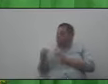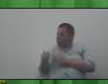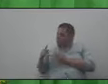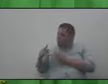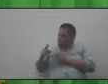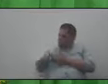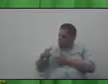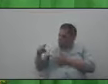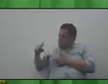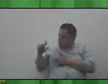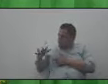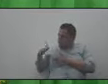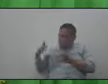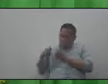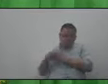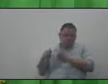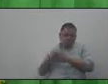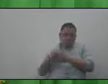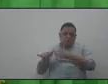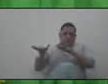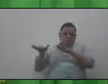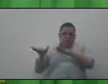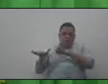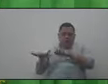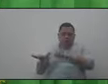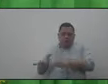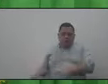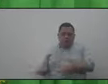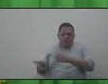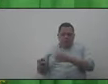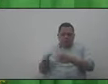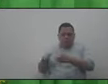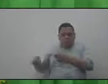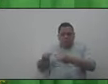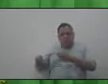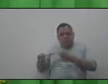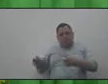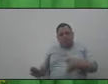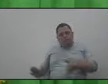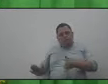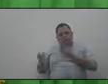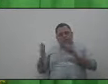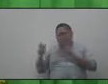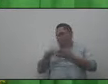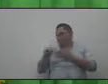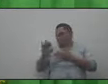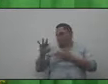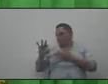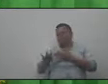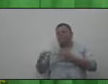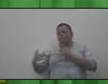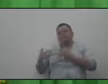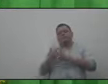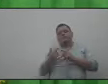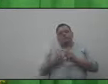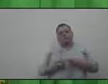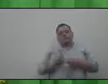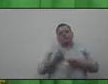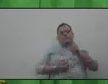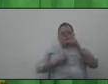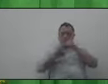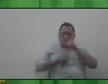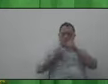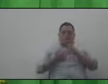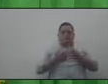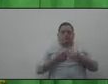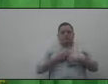índice de siniestralidad ha bajado y ha tenido unos manejos favorables en esos indicadores financieros que vislumbran que